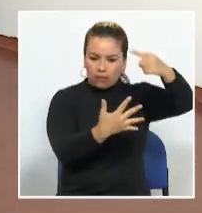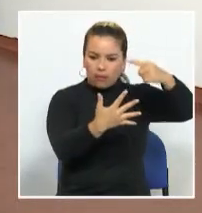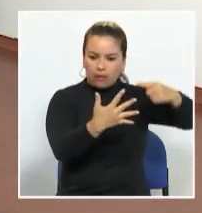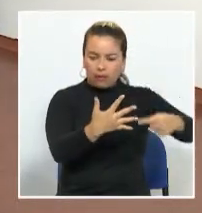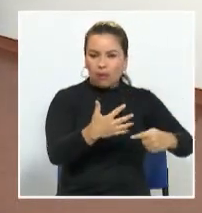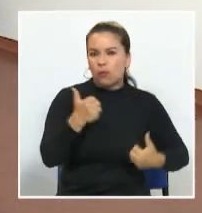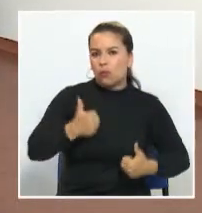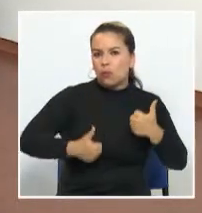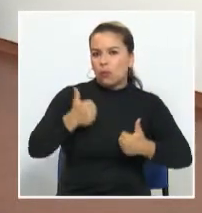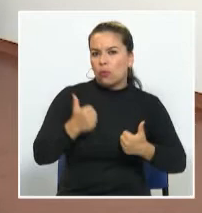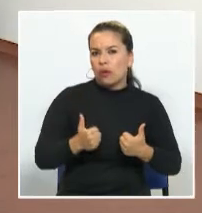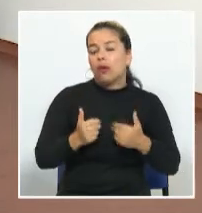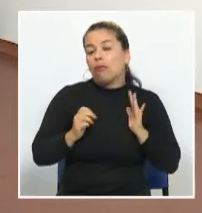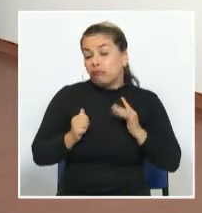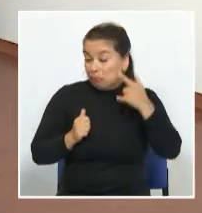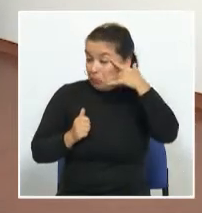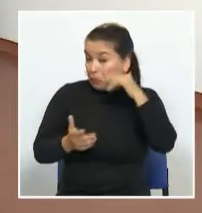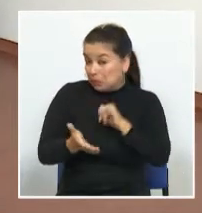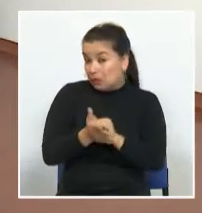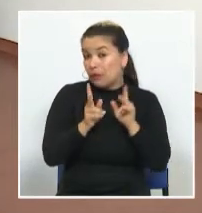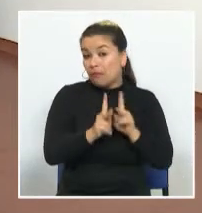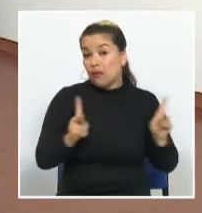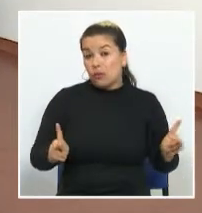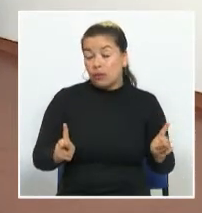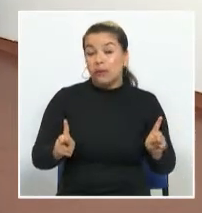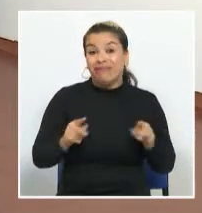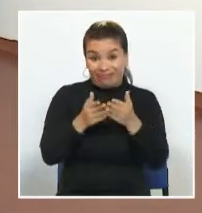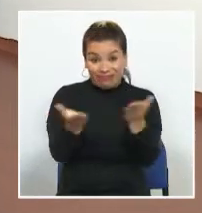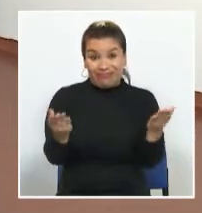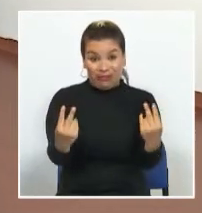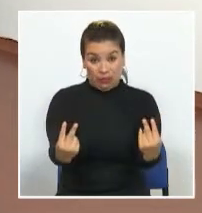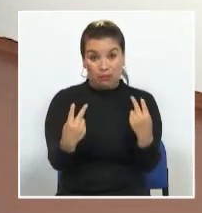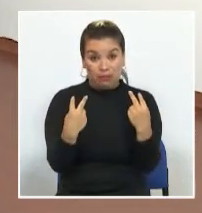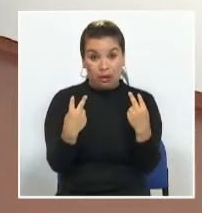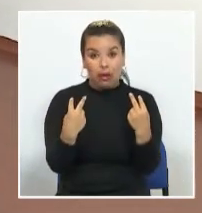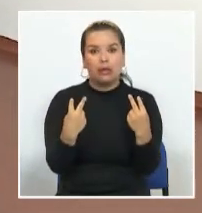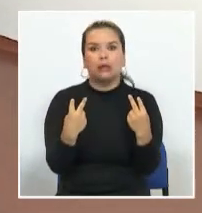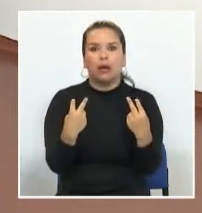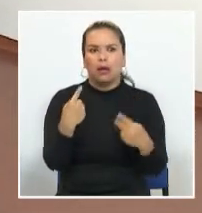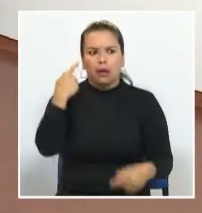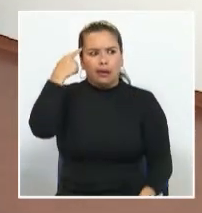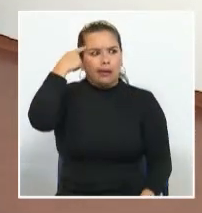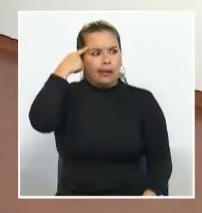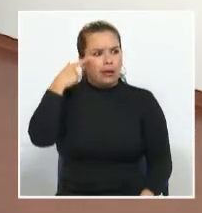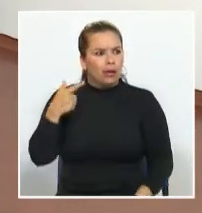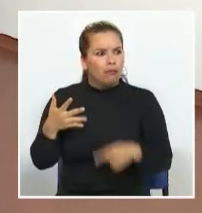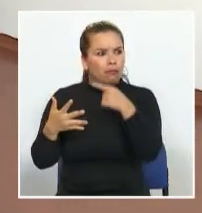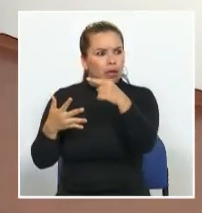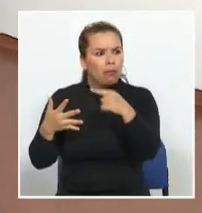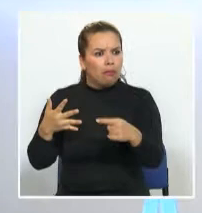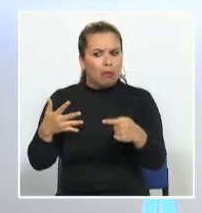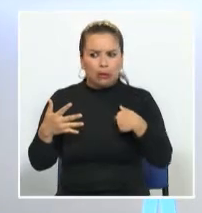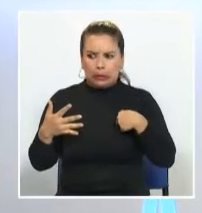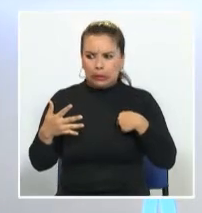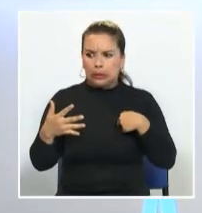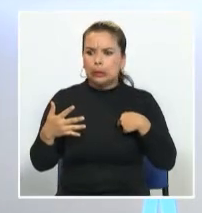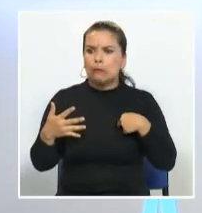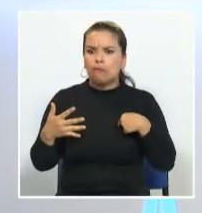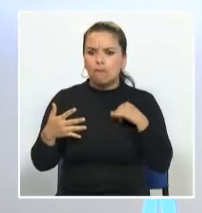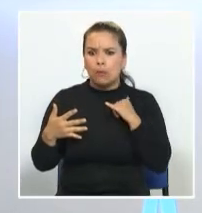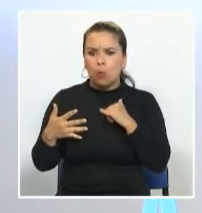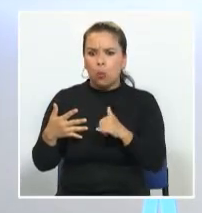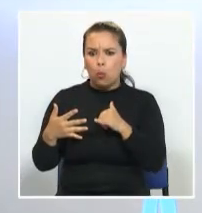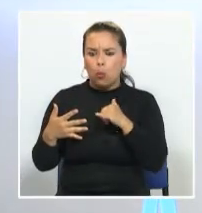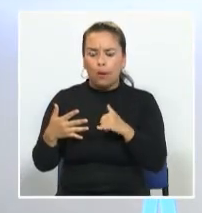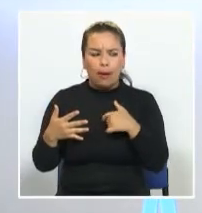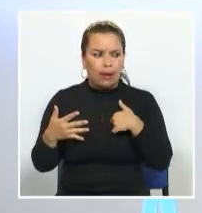muchas de las personas que nos están viendo en sus hogares ya prendieron la alarma en sus casas porque dijeron, yo creo que yo entro dentro de